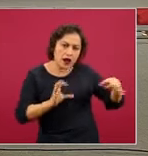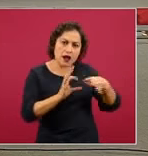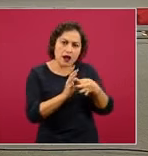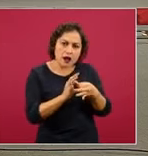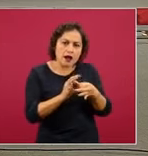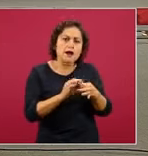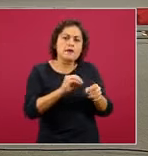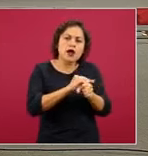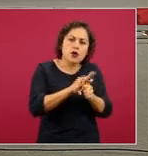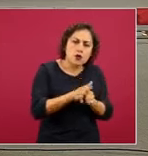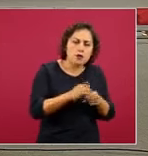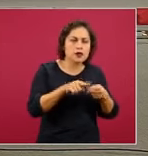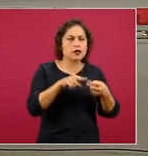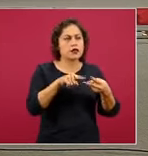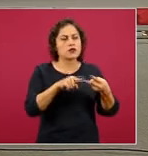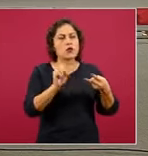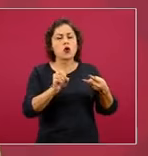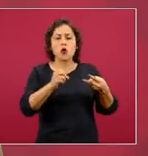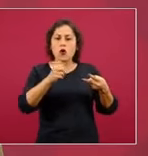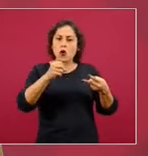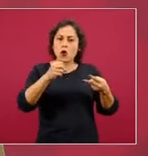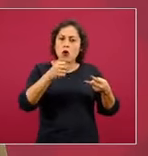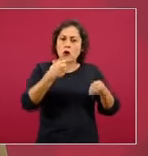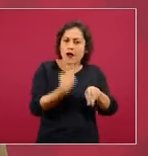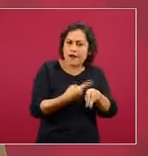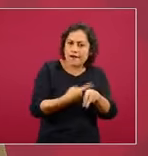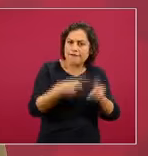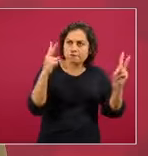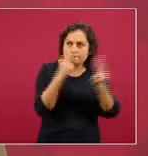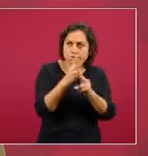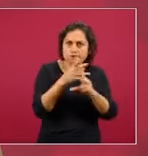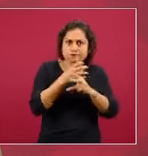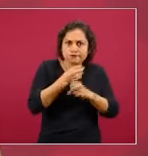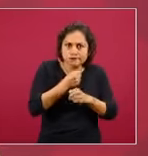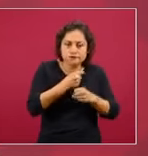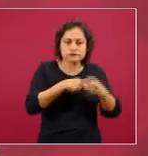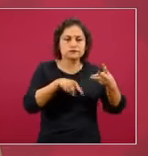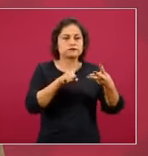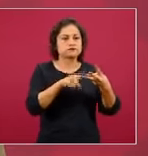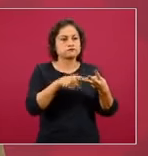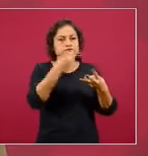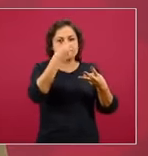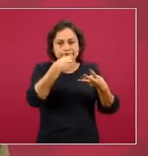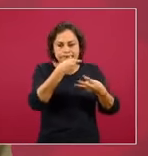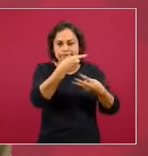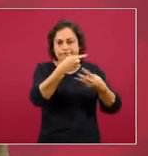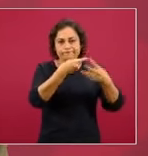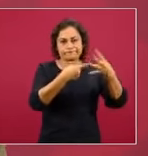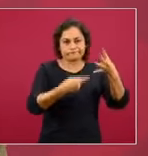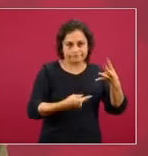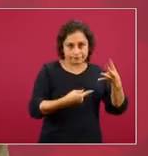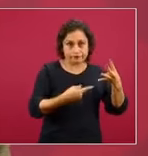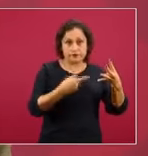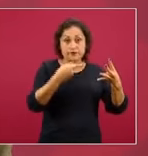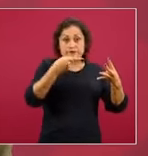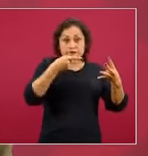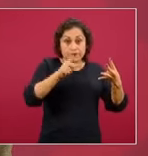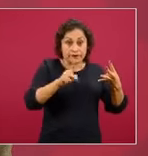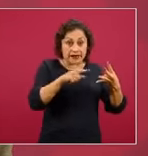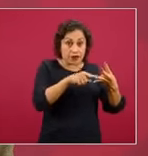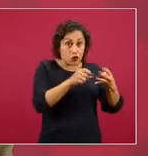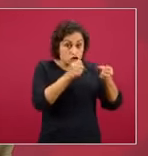infección respiratoria, que puede ser COVID, pero que de ahí a qué es, todavía hay un proceso de